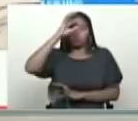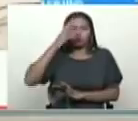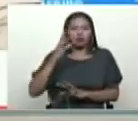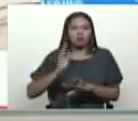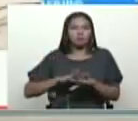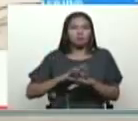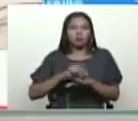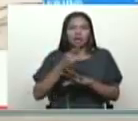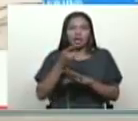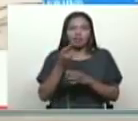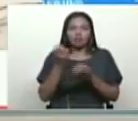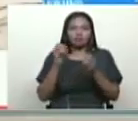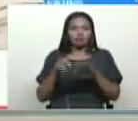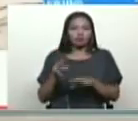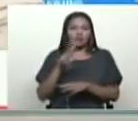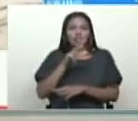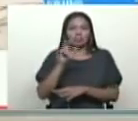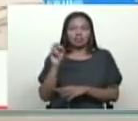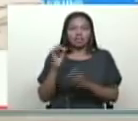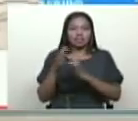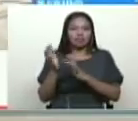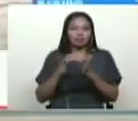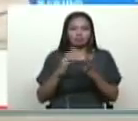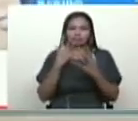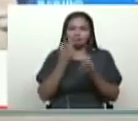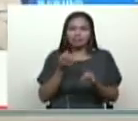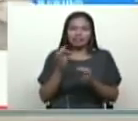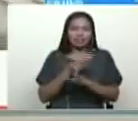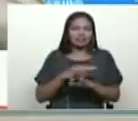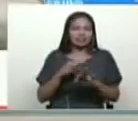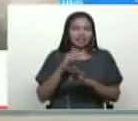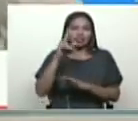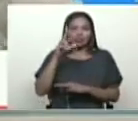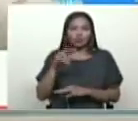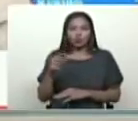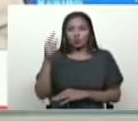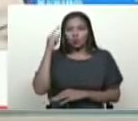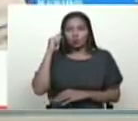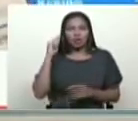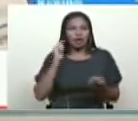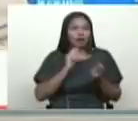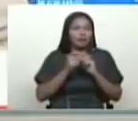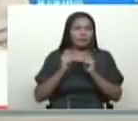por qué fracasaron el 30 de abril. No lo entienden. Todos los días sacan una teoría.